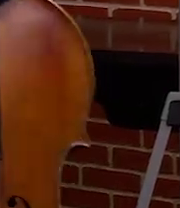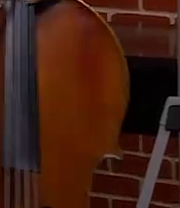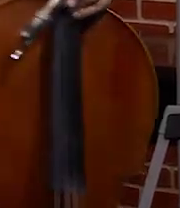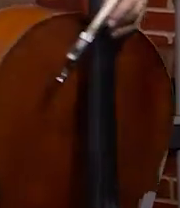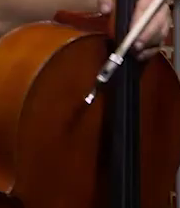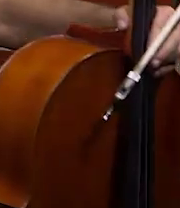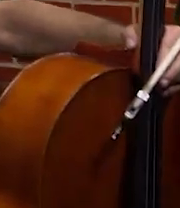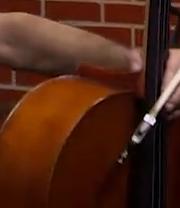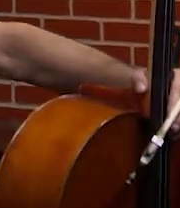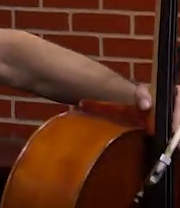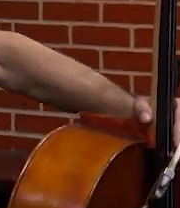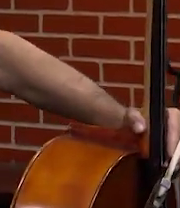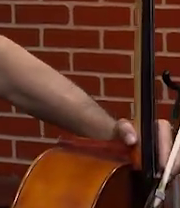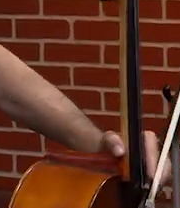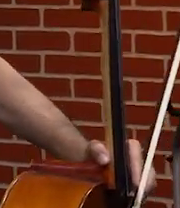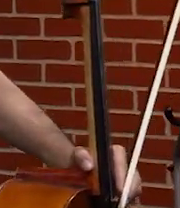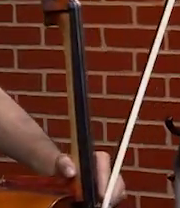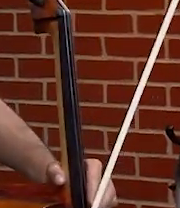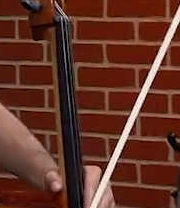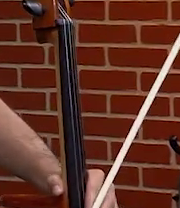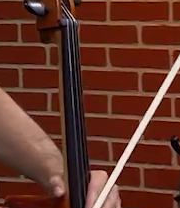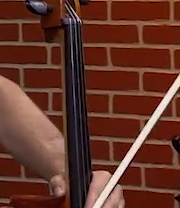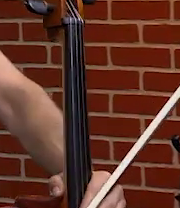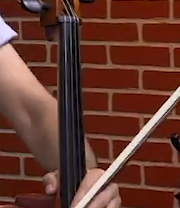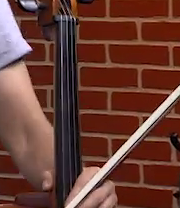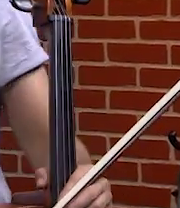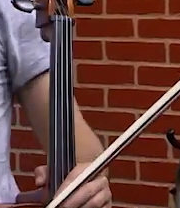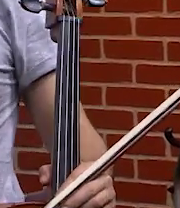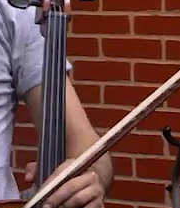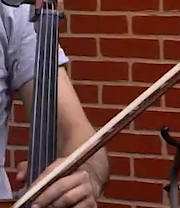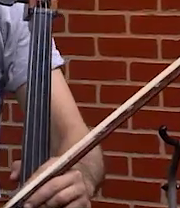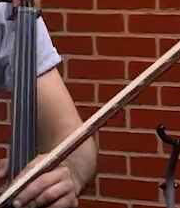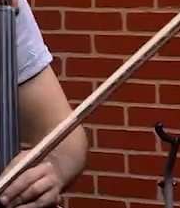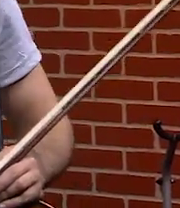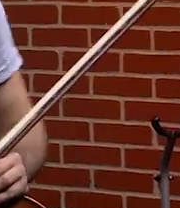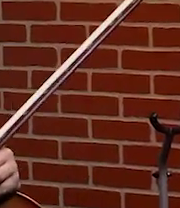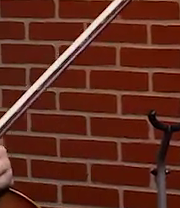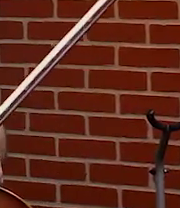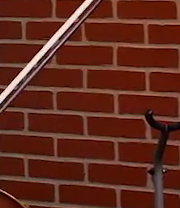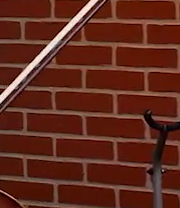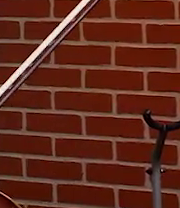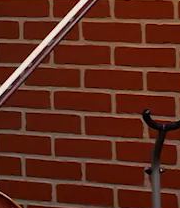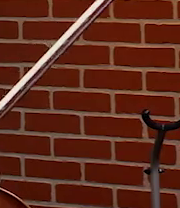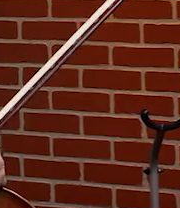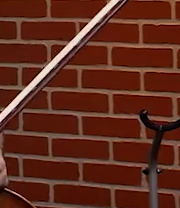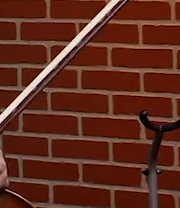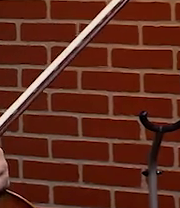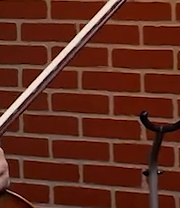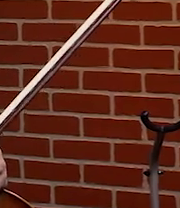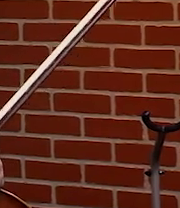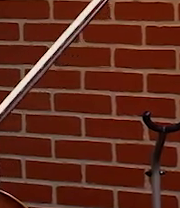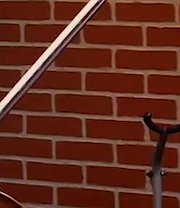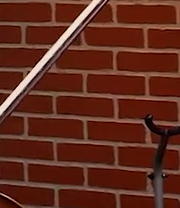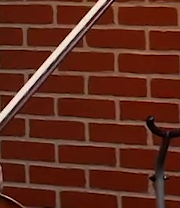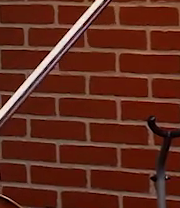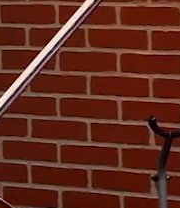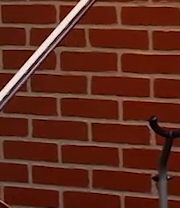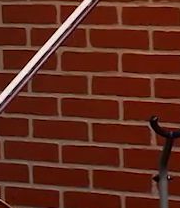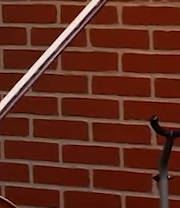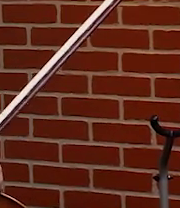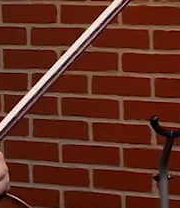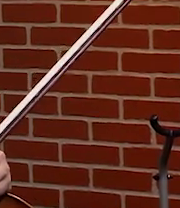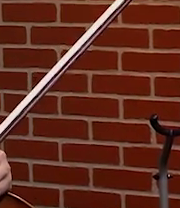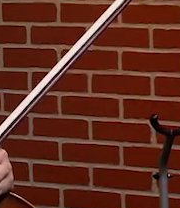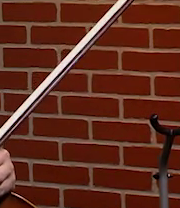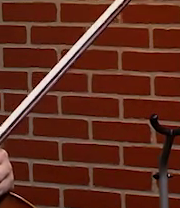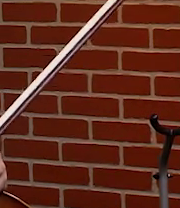Bienvenidos al programa 7 de lectoescritura musical. ¿Han escuchado alguna vez que la música es como las matemáticas?